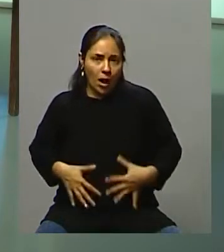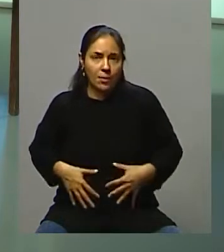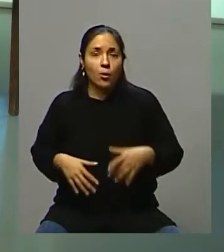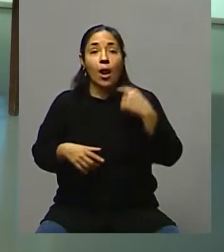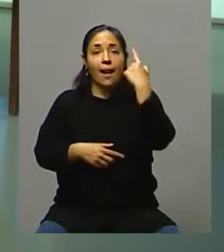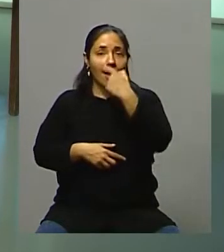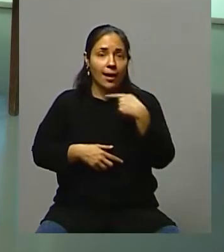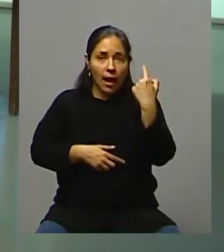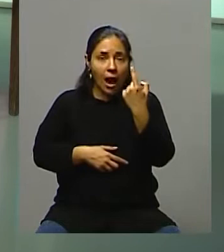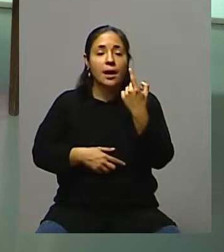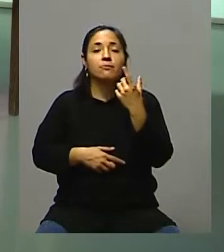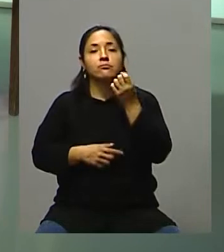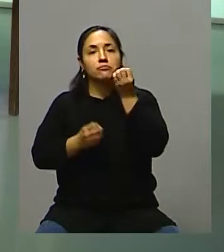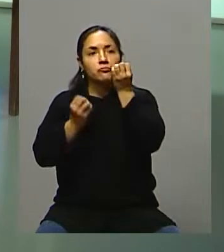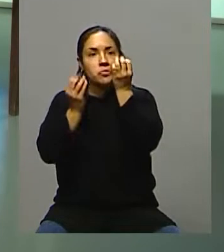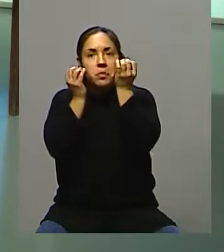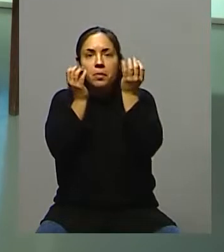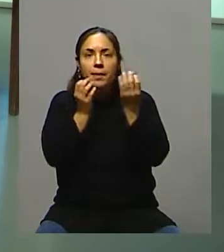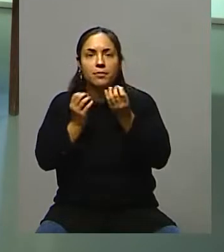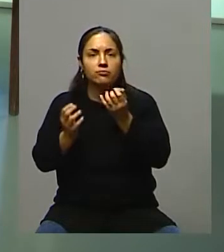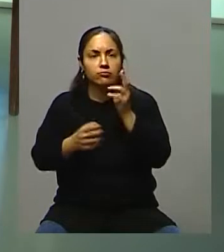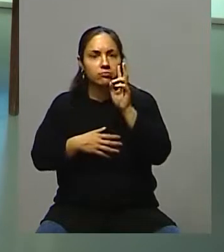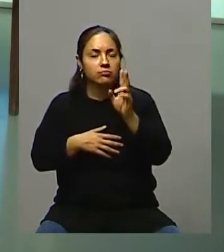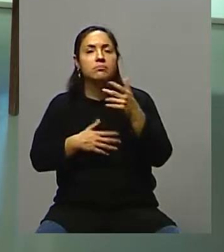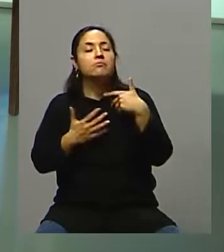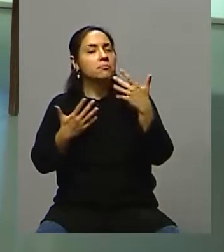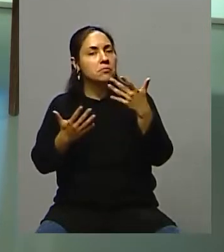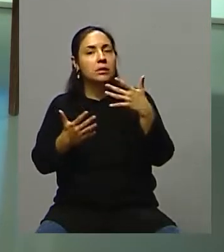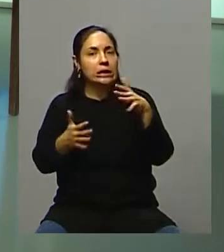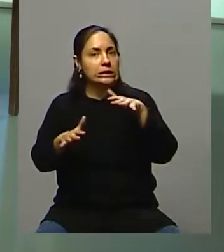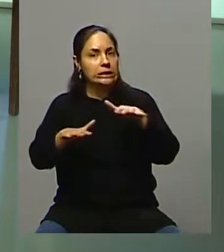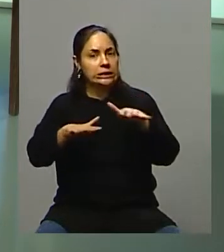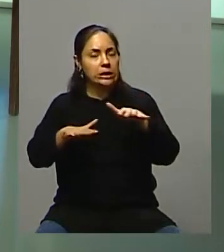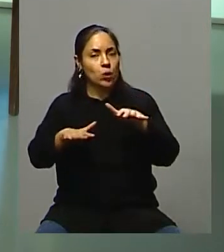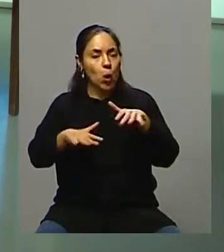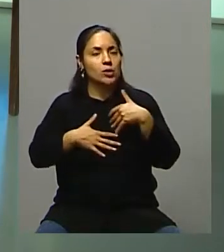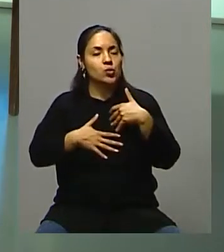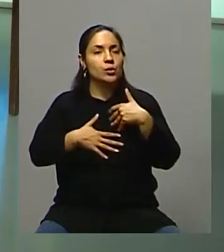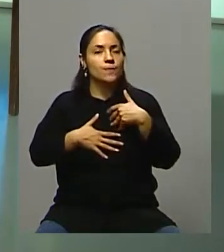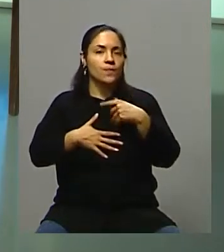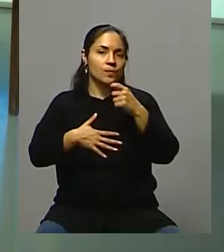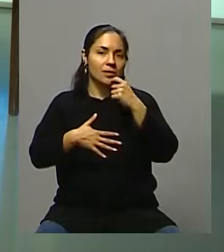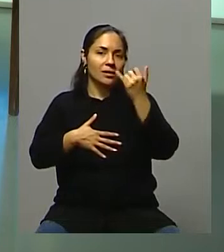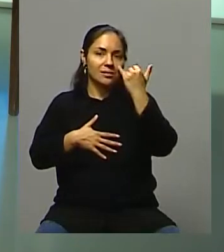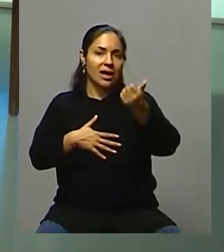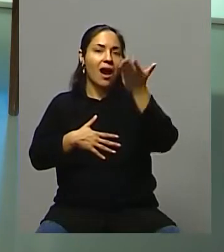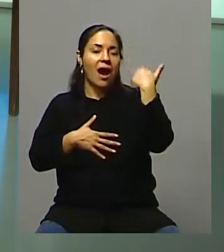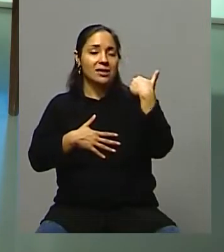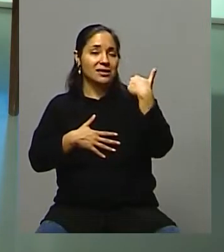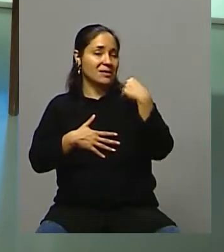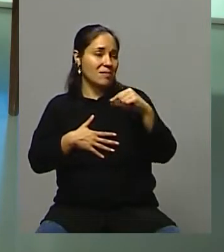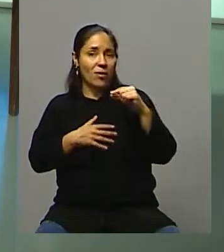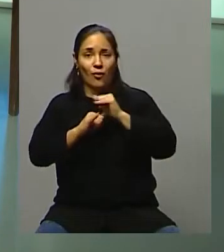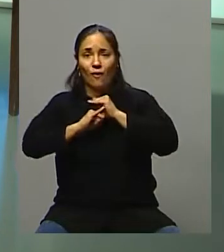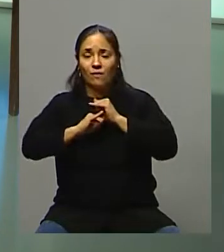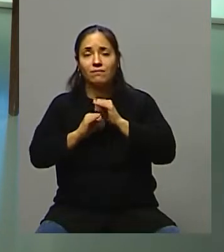cara, y que, bueno, que eventualmente hasta esta situación, teniendo el antecedente de un viaje en países donde hay